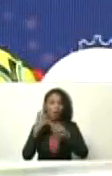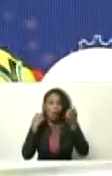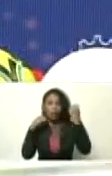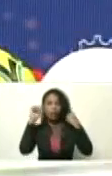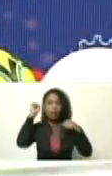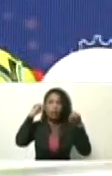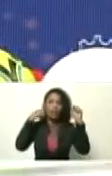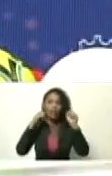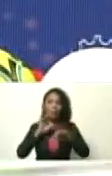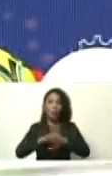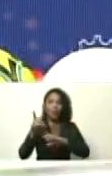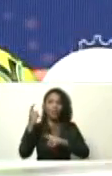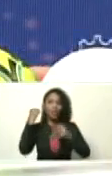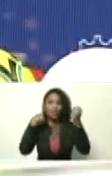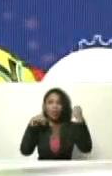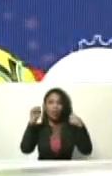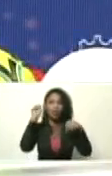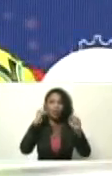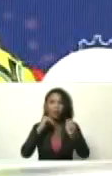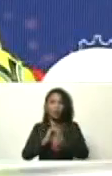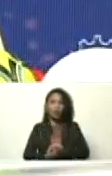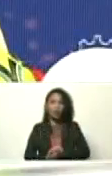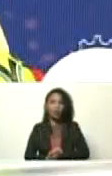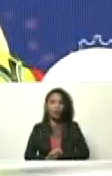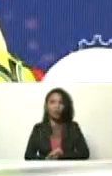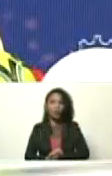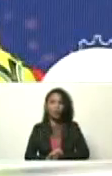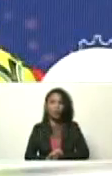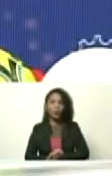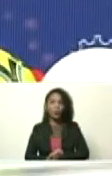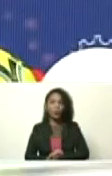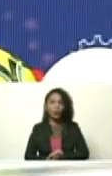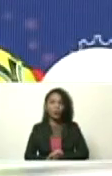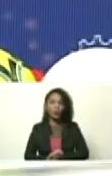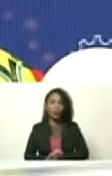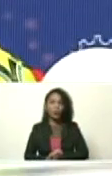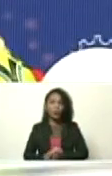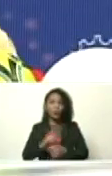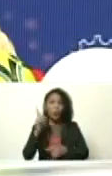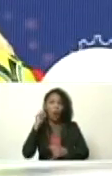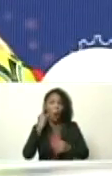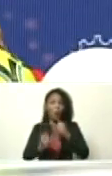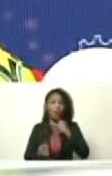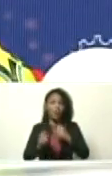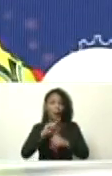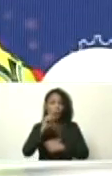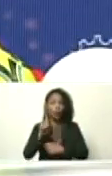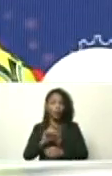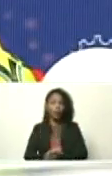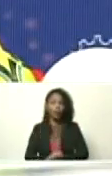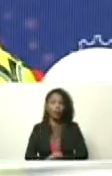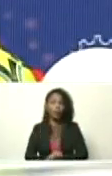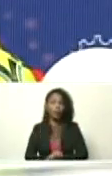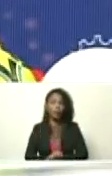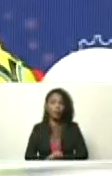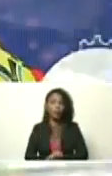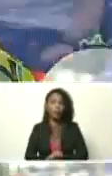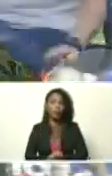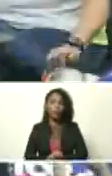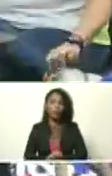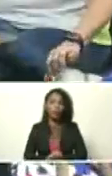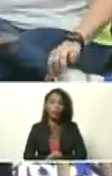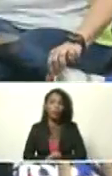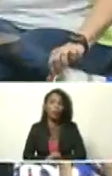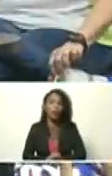estresado? No sé. ¿Qué te provoca estrés a ti? No sé. Una última pregunta. ¿Y cómo no? O la única que tenemos para